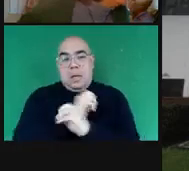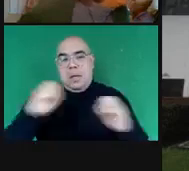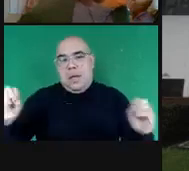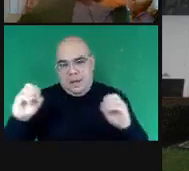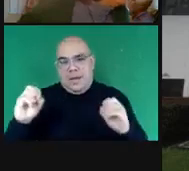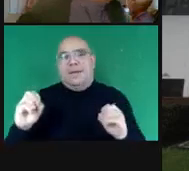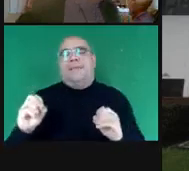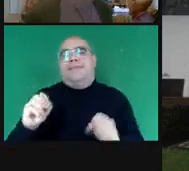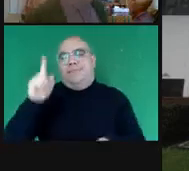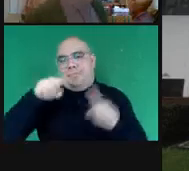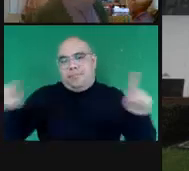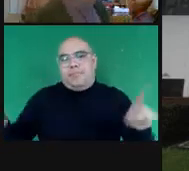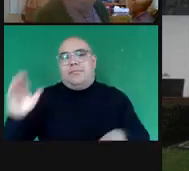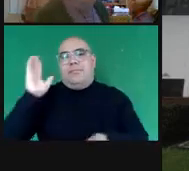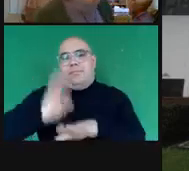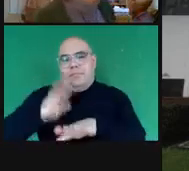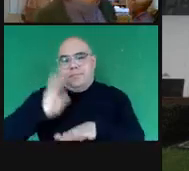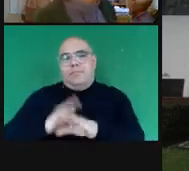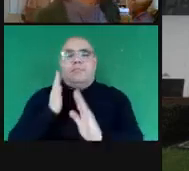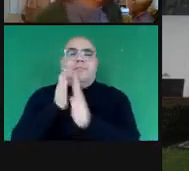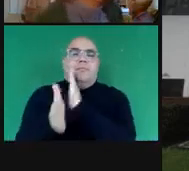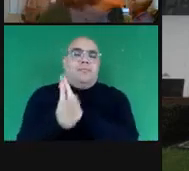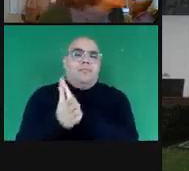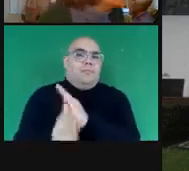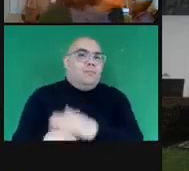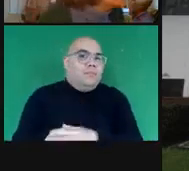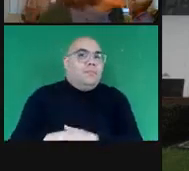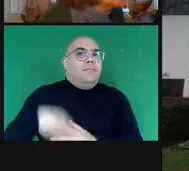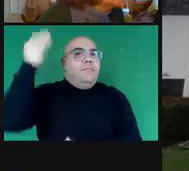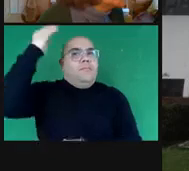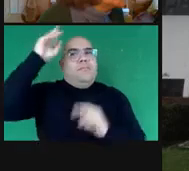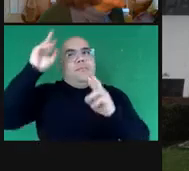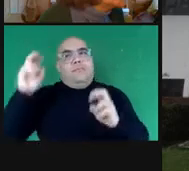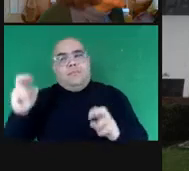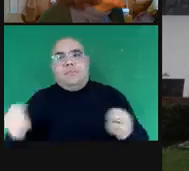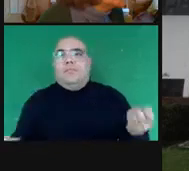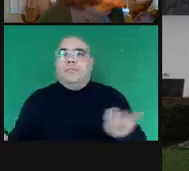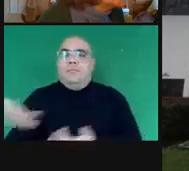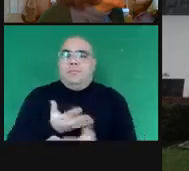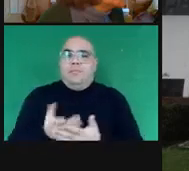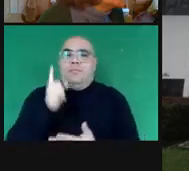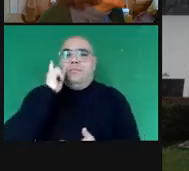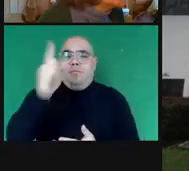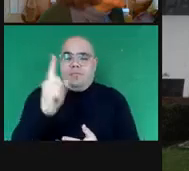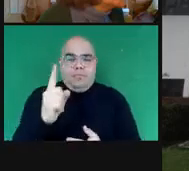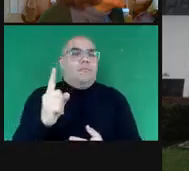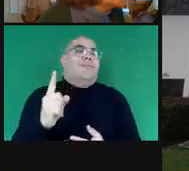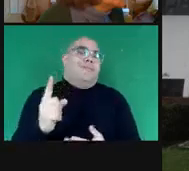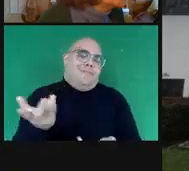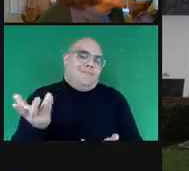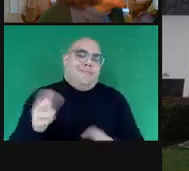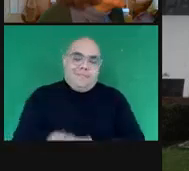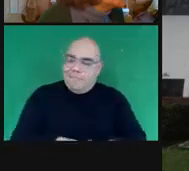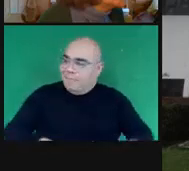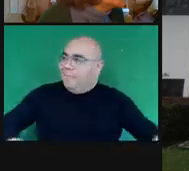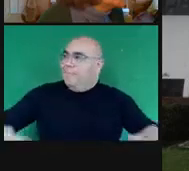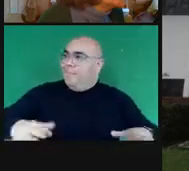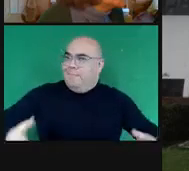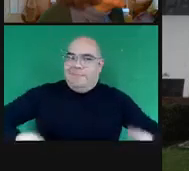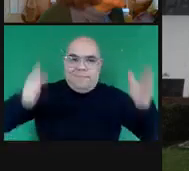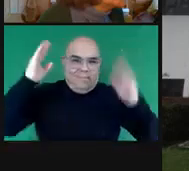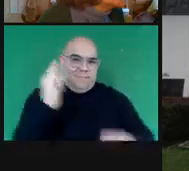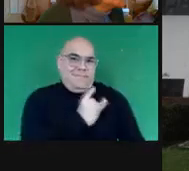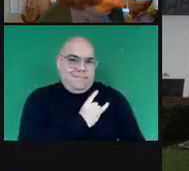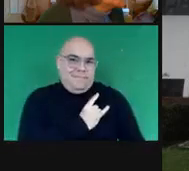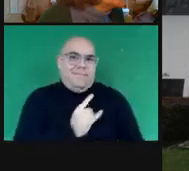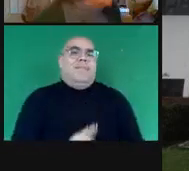nos... Pero se puede conversar, porque el campus es un espacio de pensamiento, de convivencia y